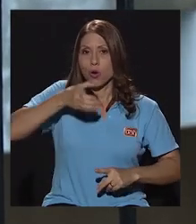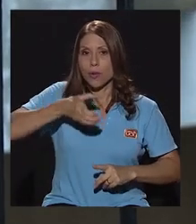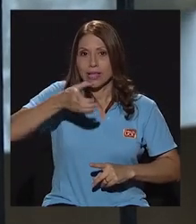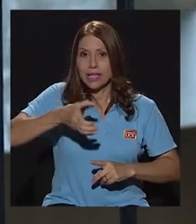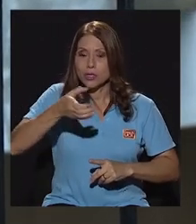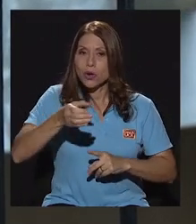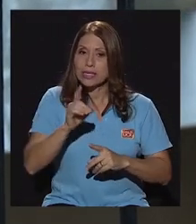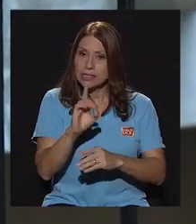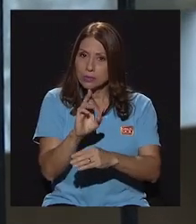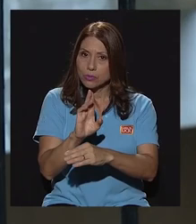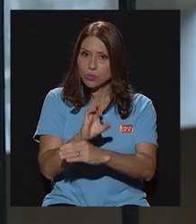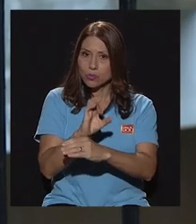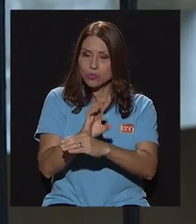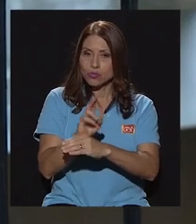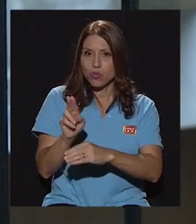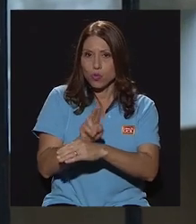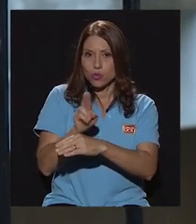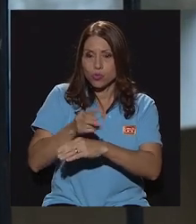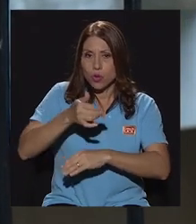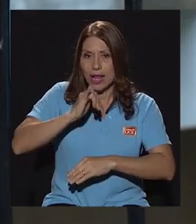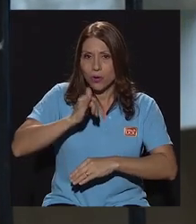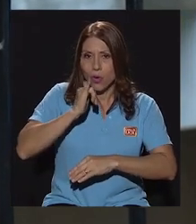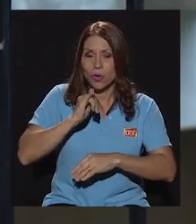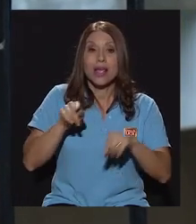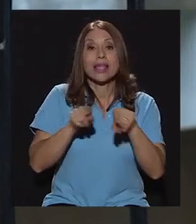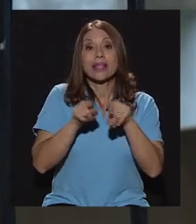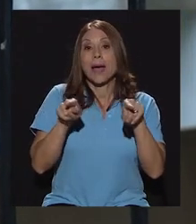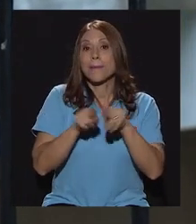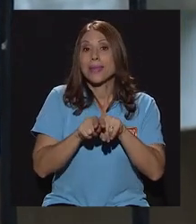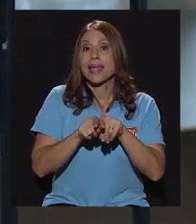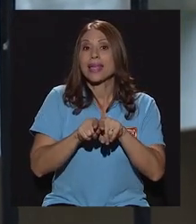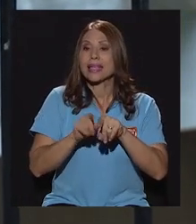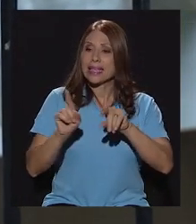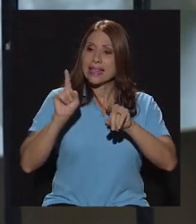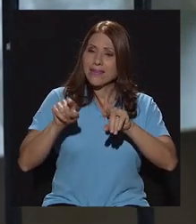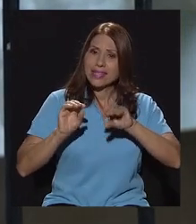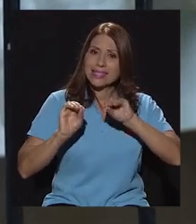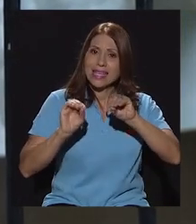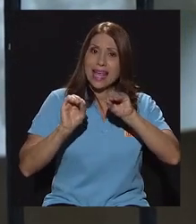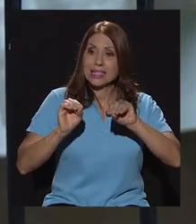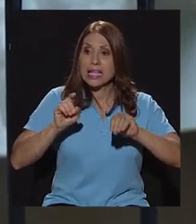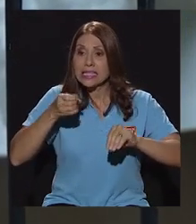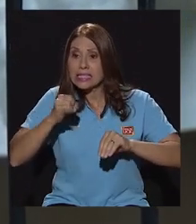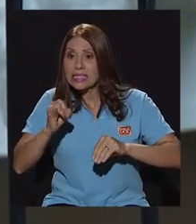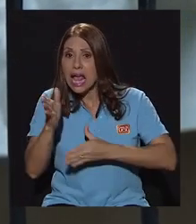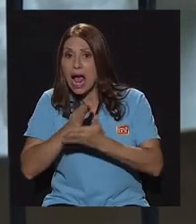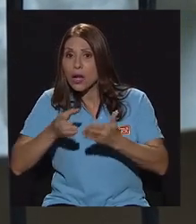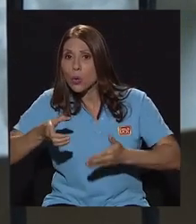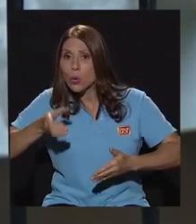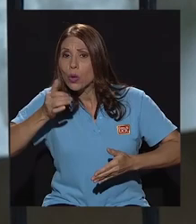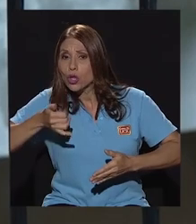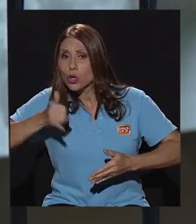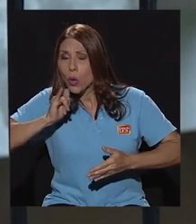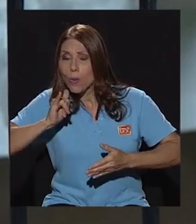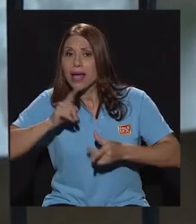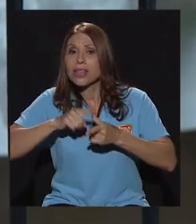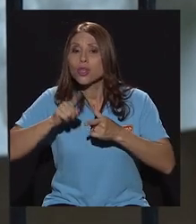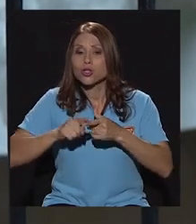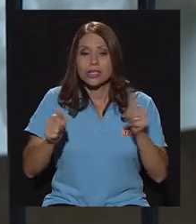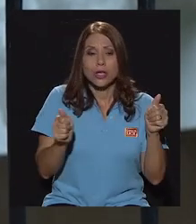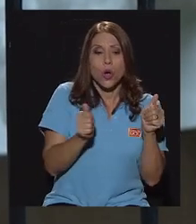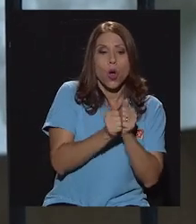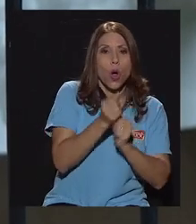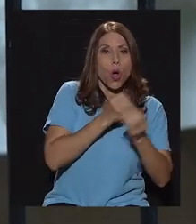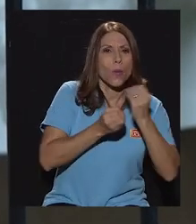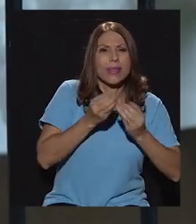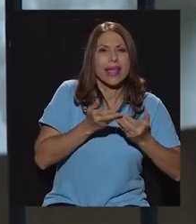moderado. Y le va a enseñar al paciente con qué acompaña ese alcohol. El alcohol tiene un efecto hipoglicemiante,